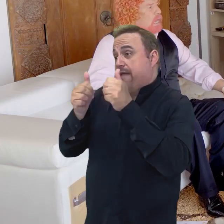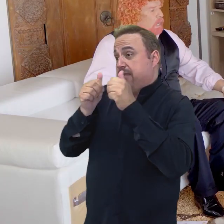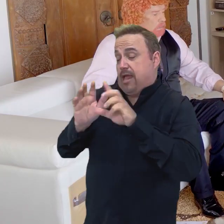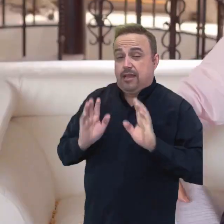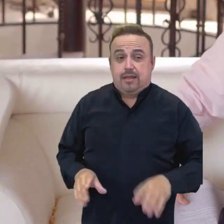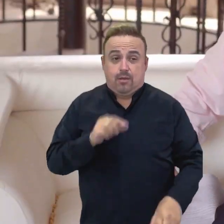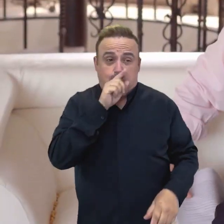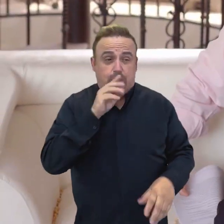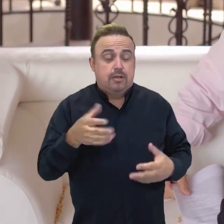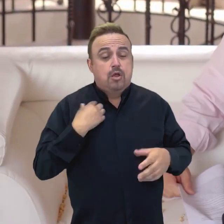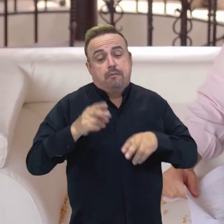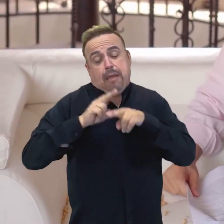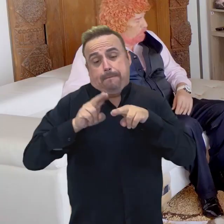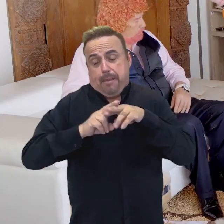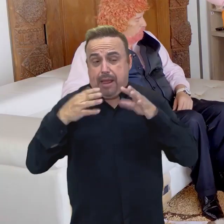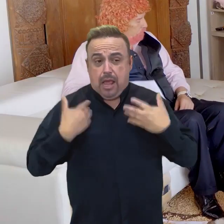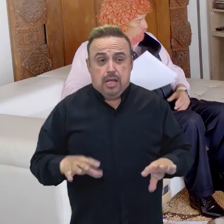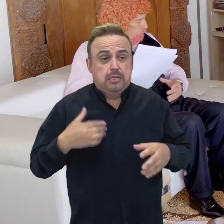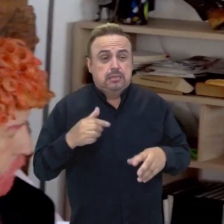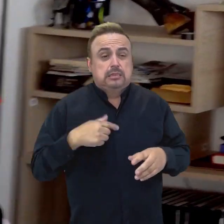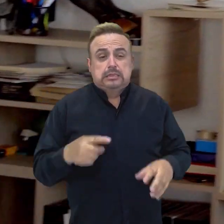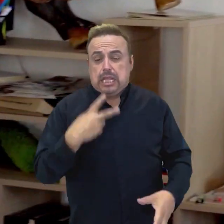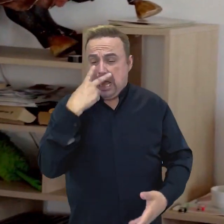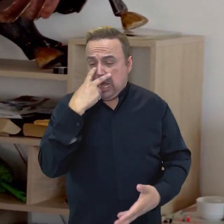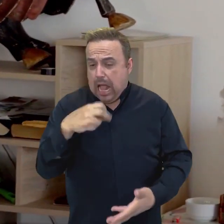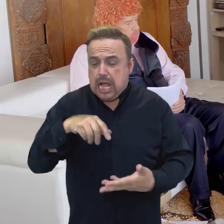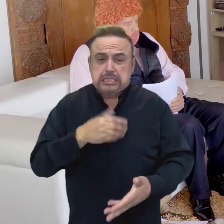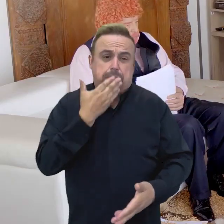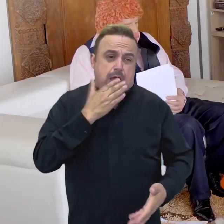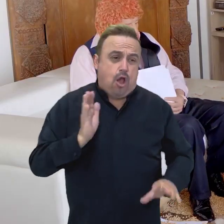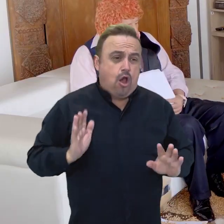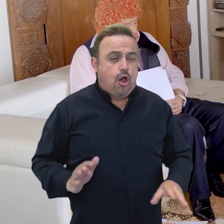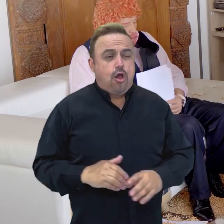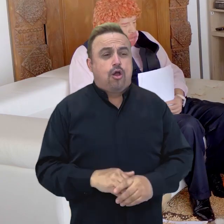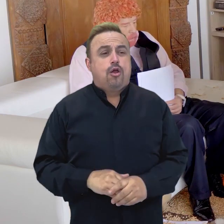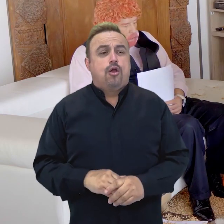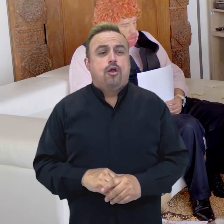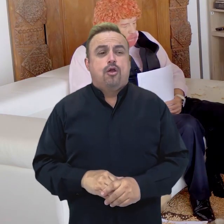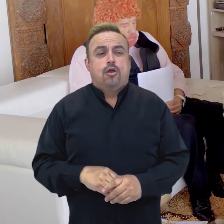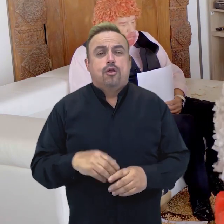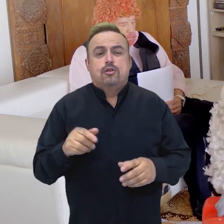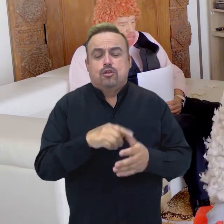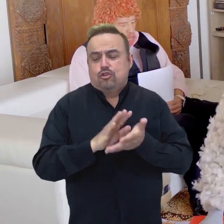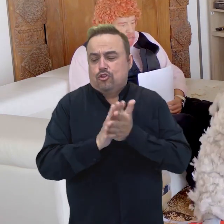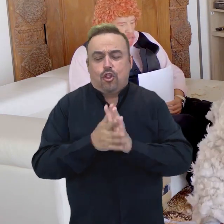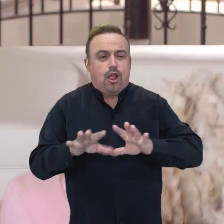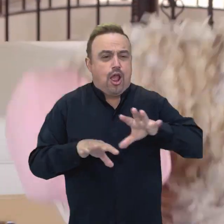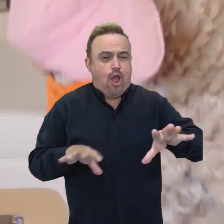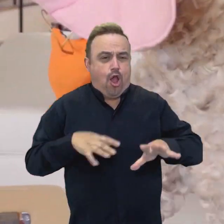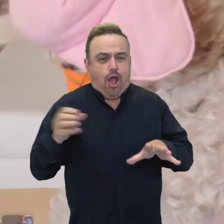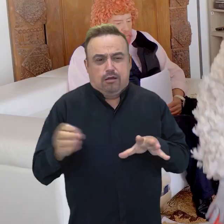cogió. Voy a pegarme, donde mejor va. Aquí. Aquí.